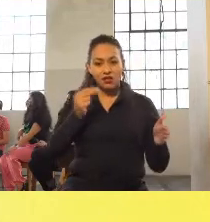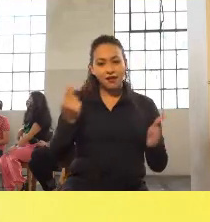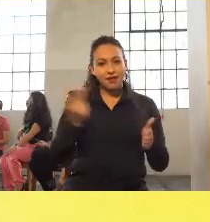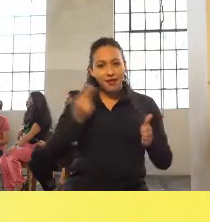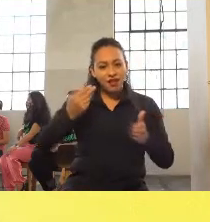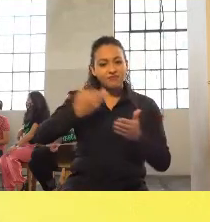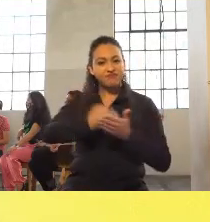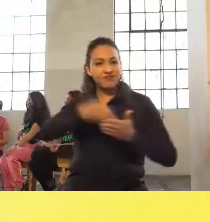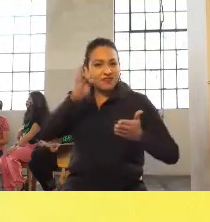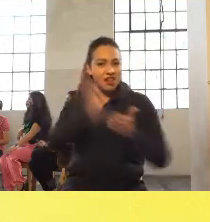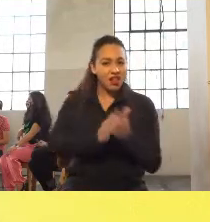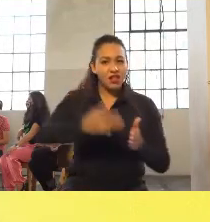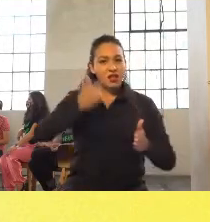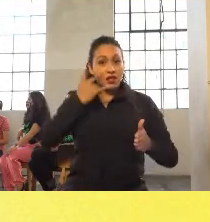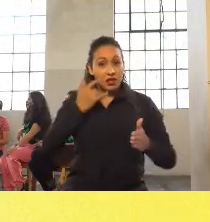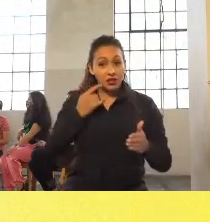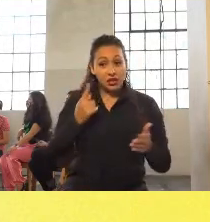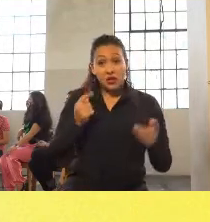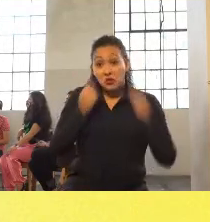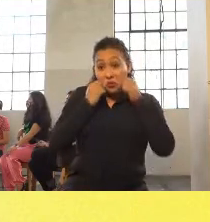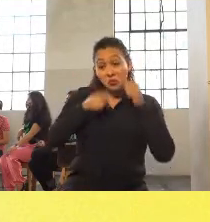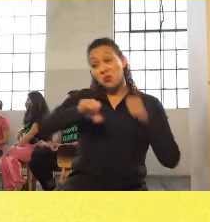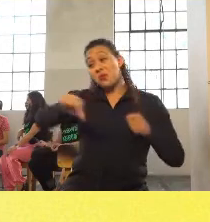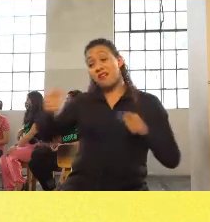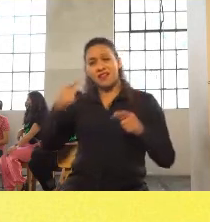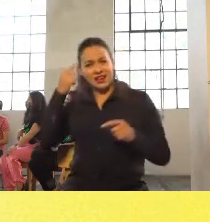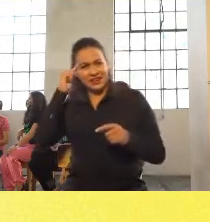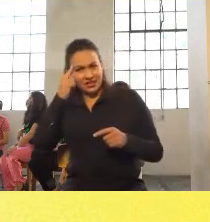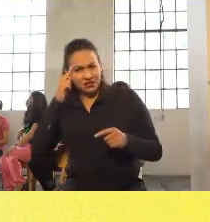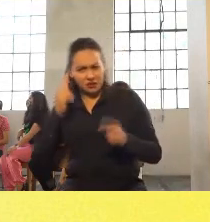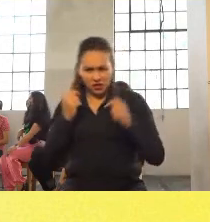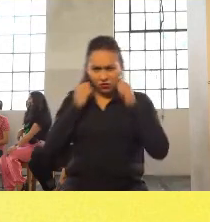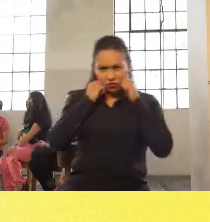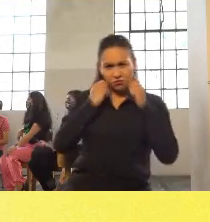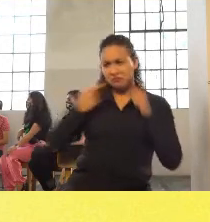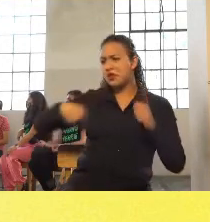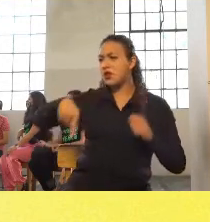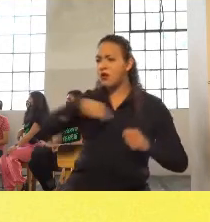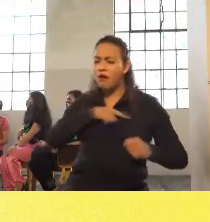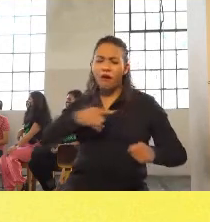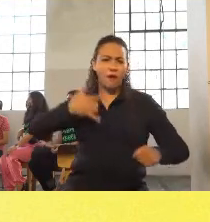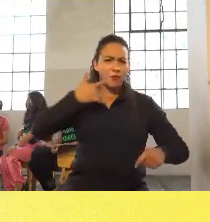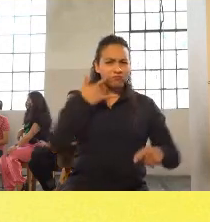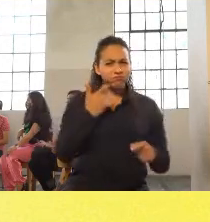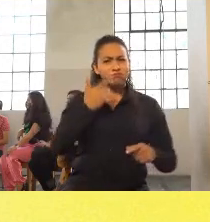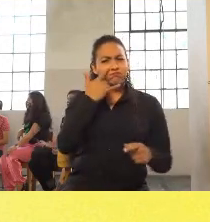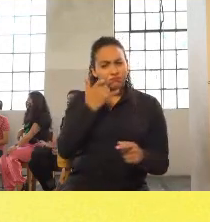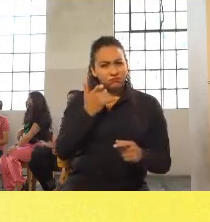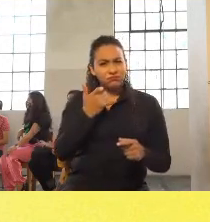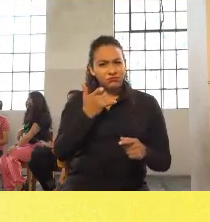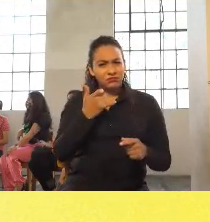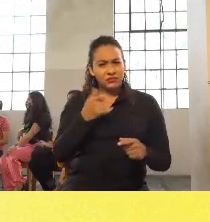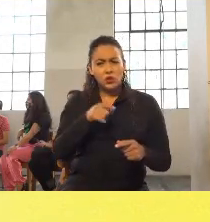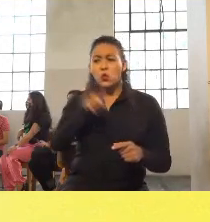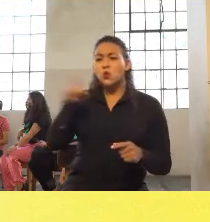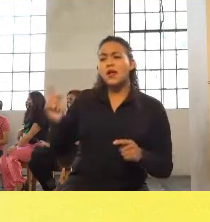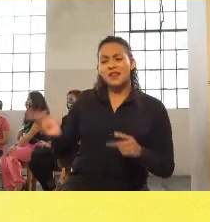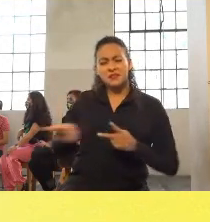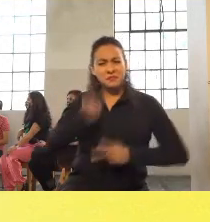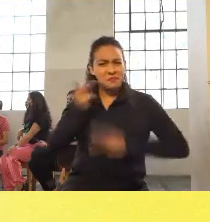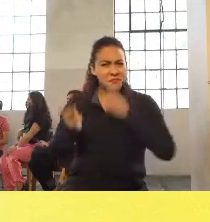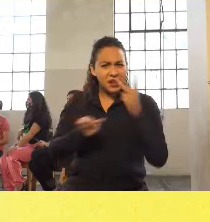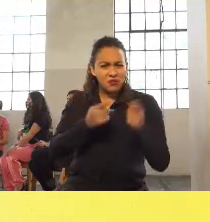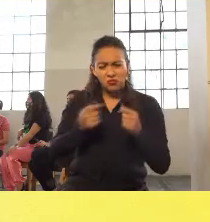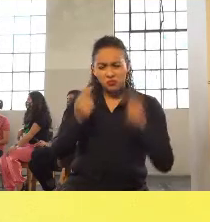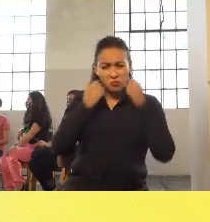Entonces, vamos de frente. Y si eso nos cuesta seguidoras y seguidoras, chido, adelante. Cuestiónense lo que se tengan que cuestionar.